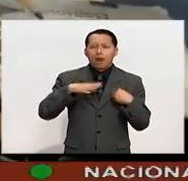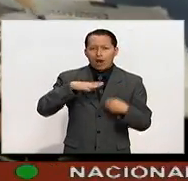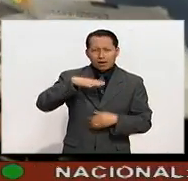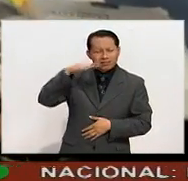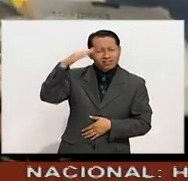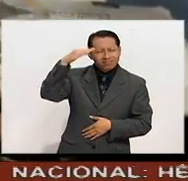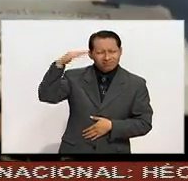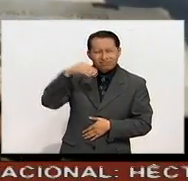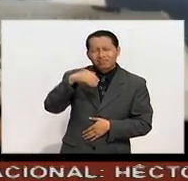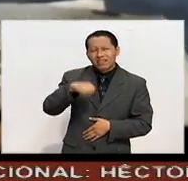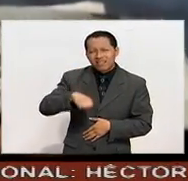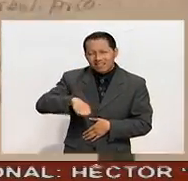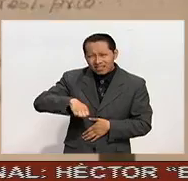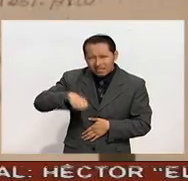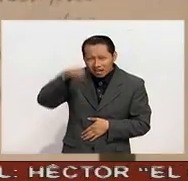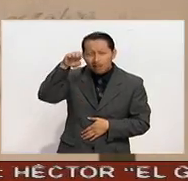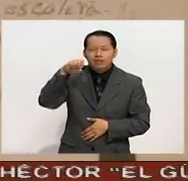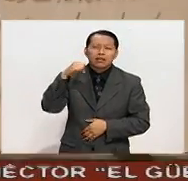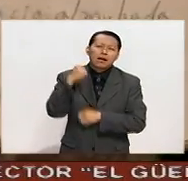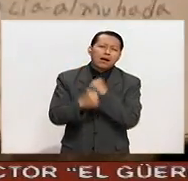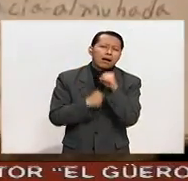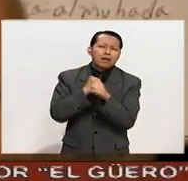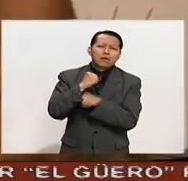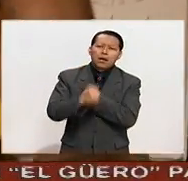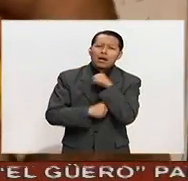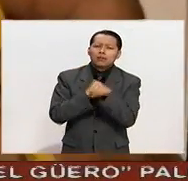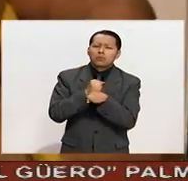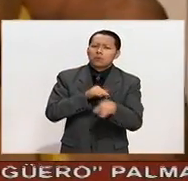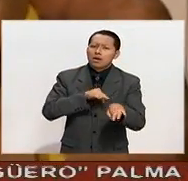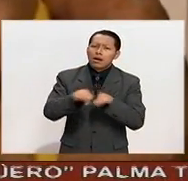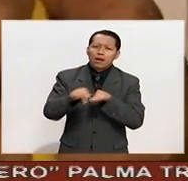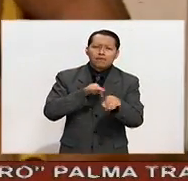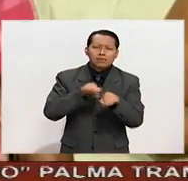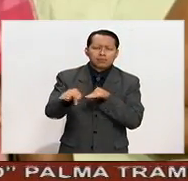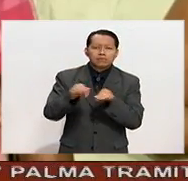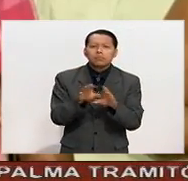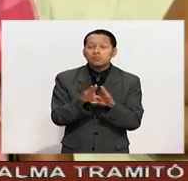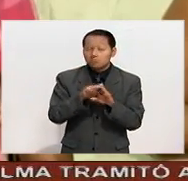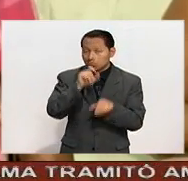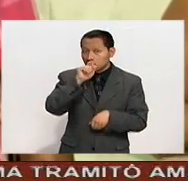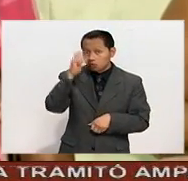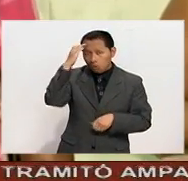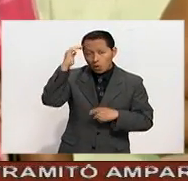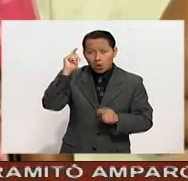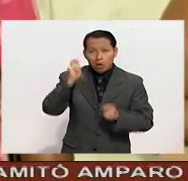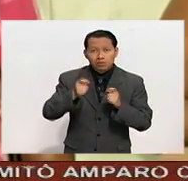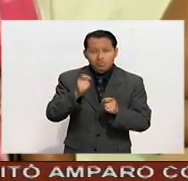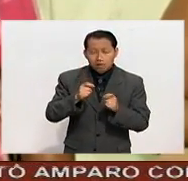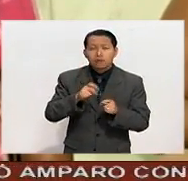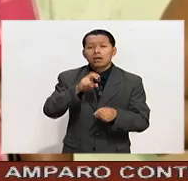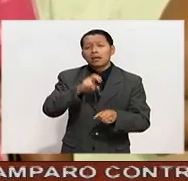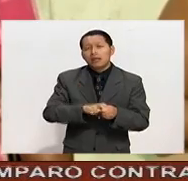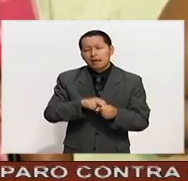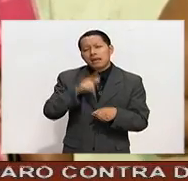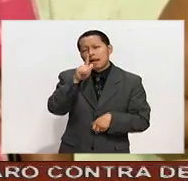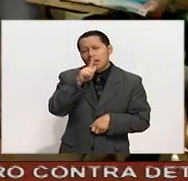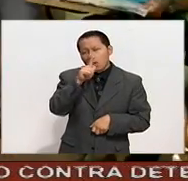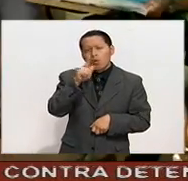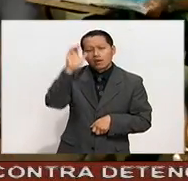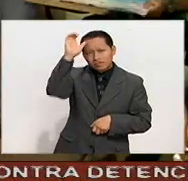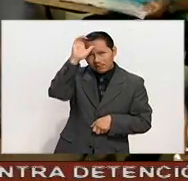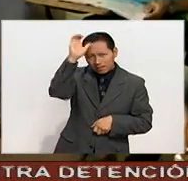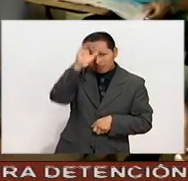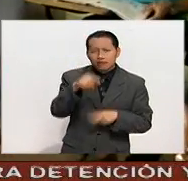llevan trabajando años y años, expresando sus conocimientos en lengua, en ciencia, en